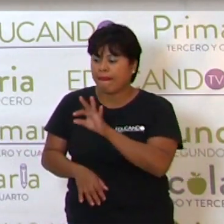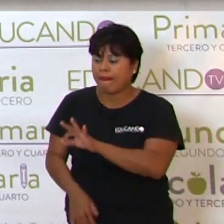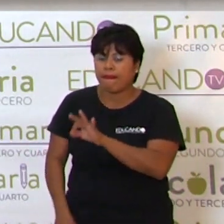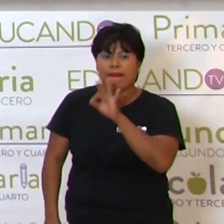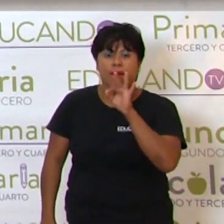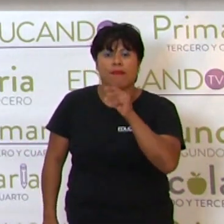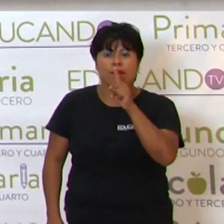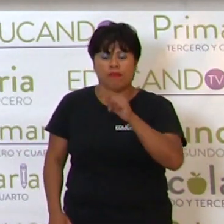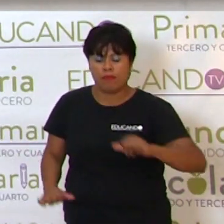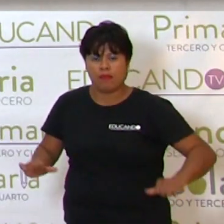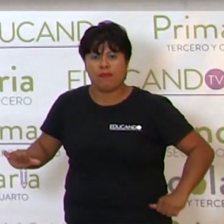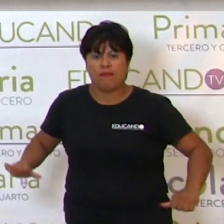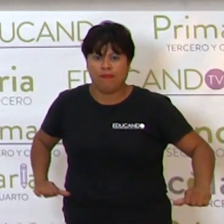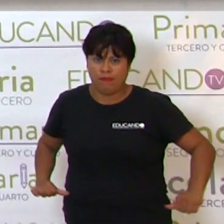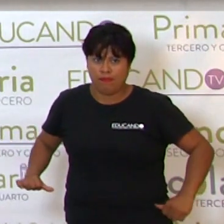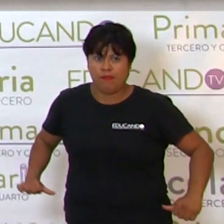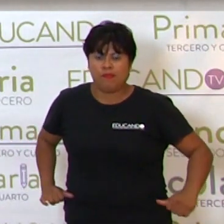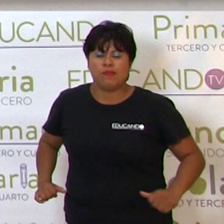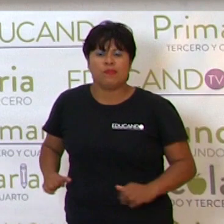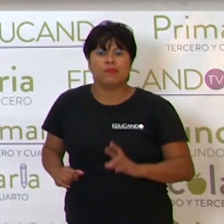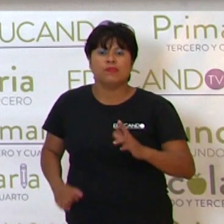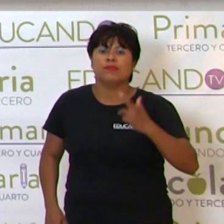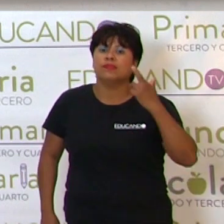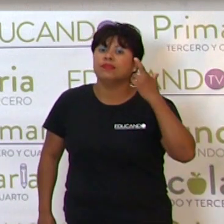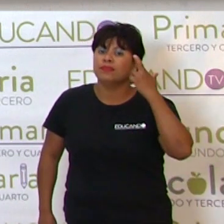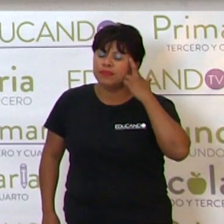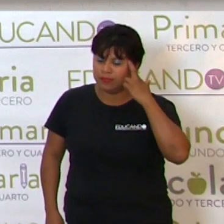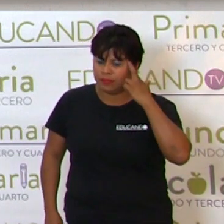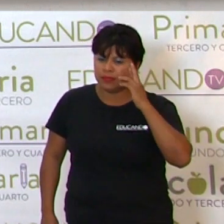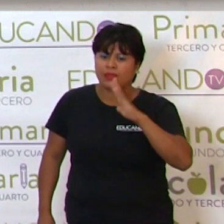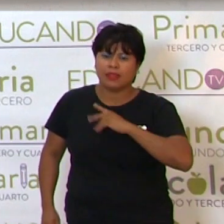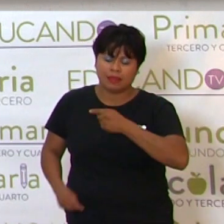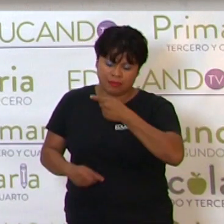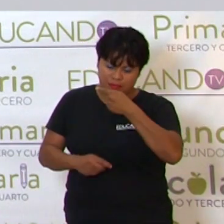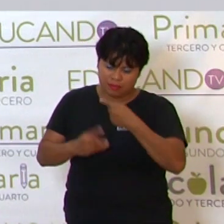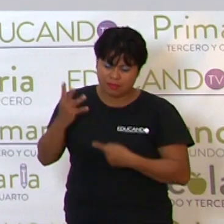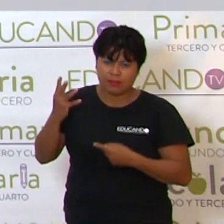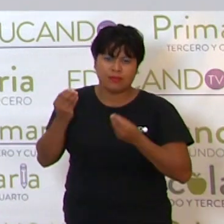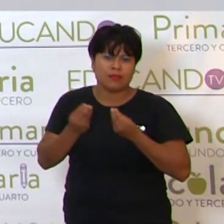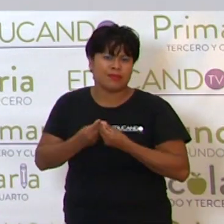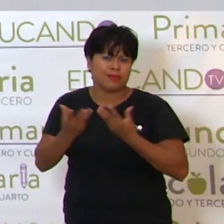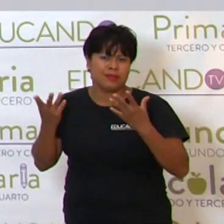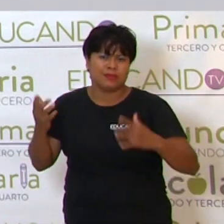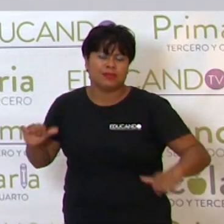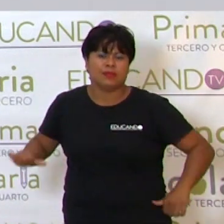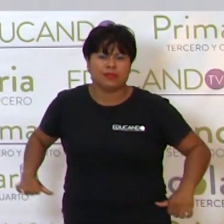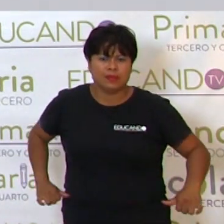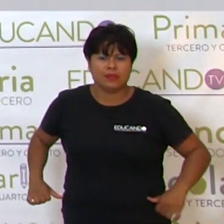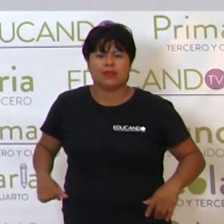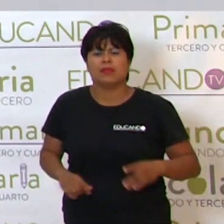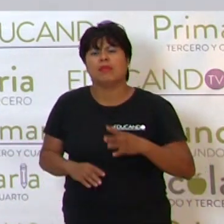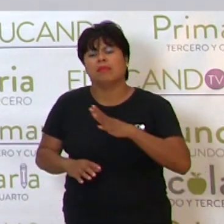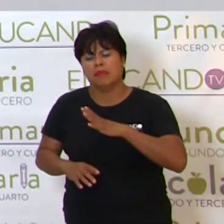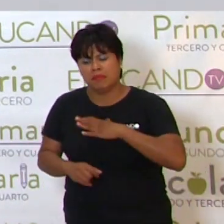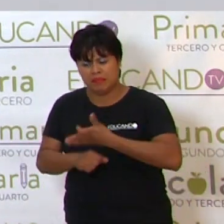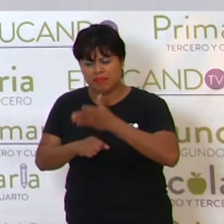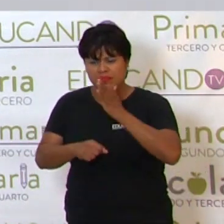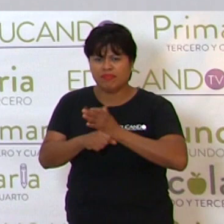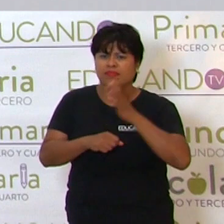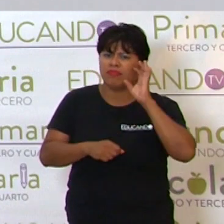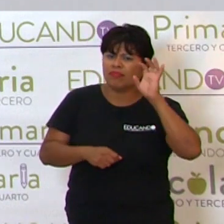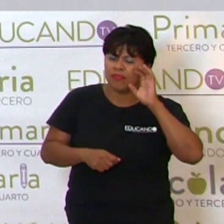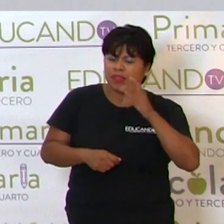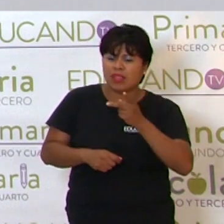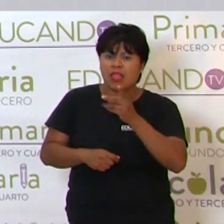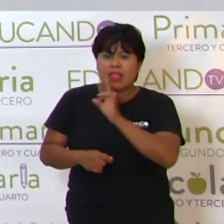seleccionar una obra de teatro. Recuerden, hay muchos géneros teatrales. Existe la comedia, existe